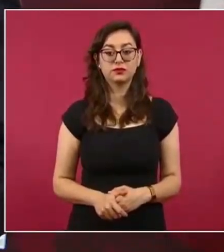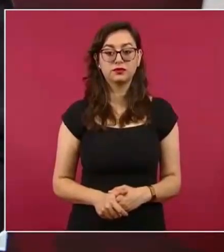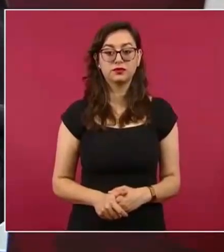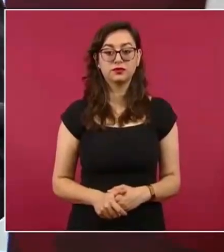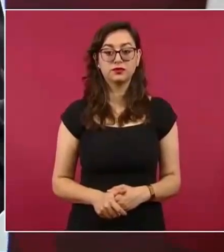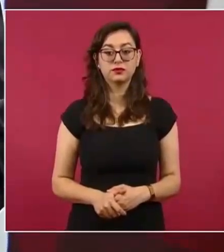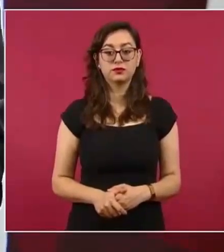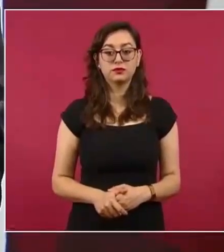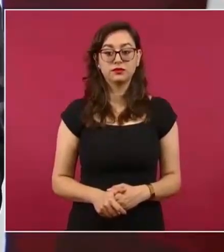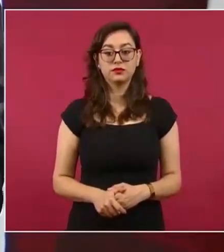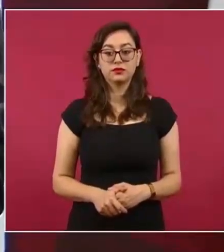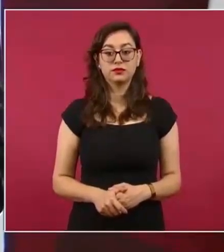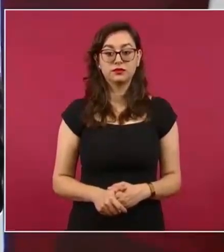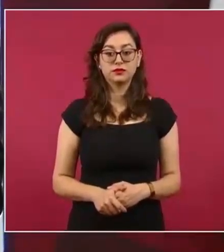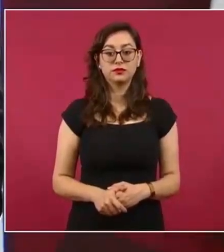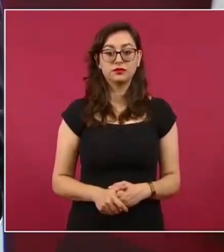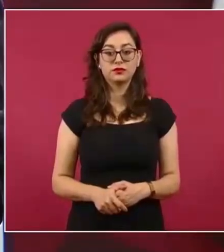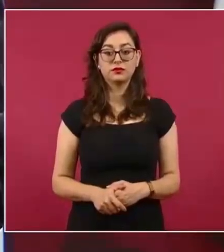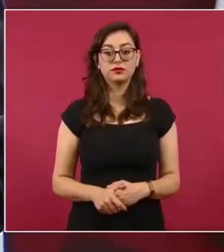el